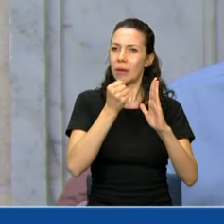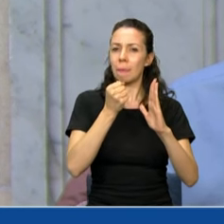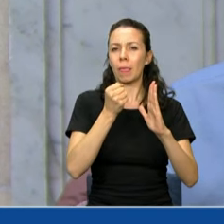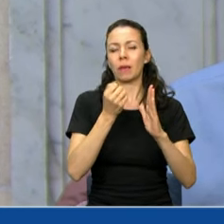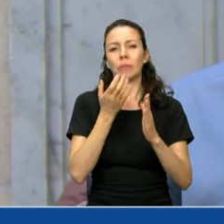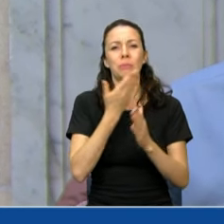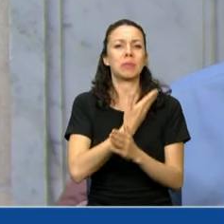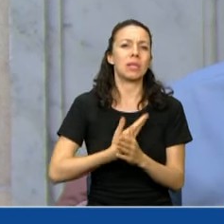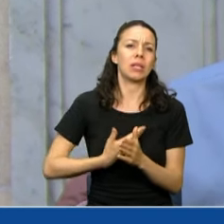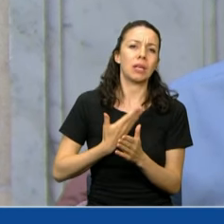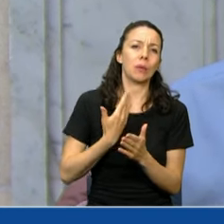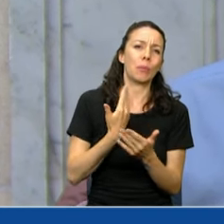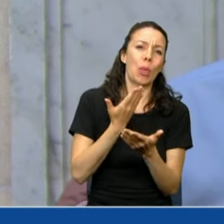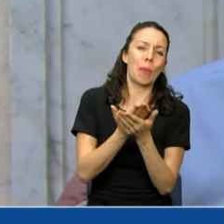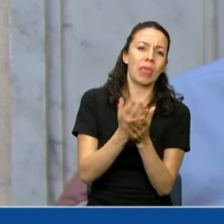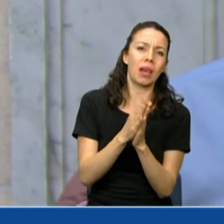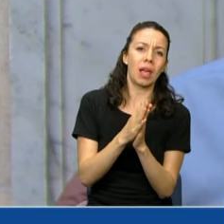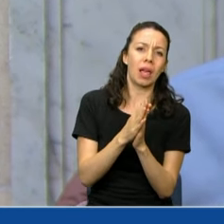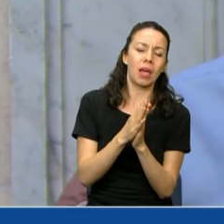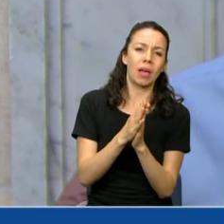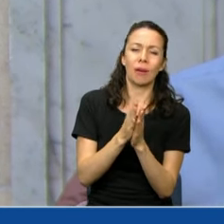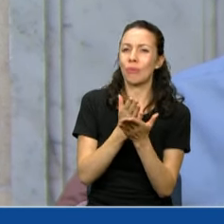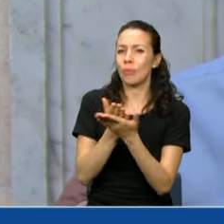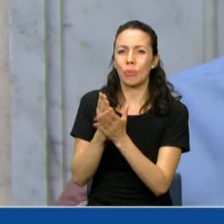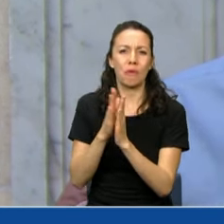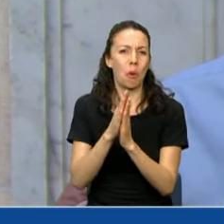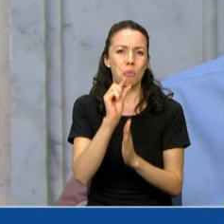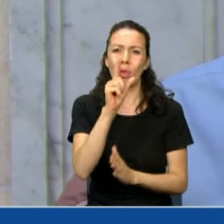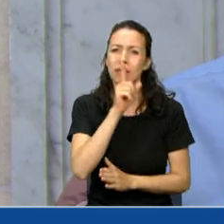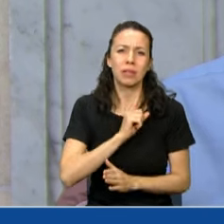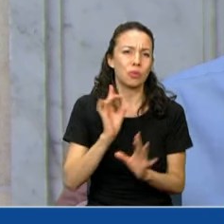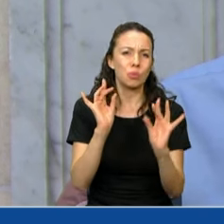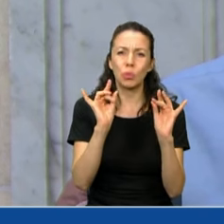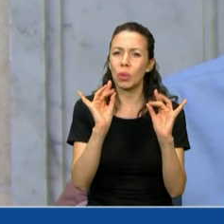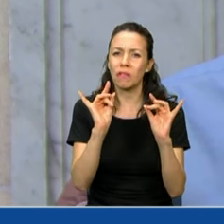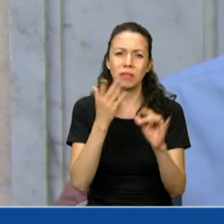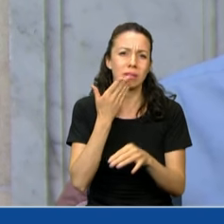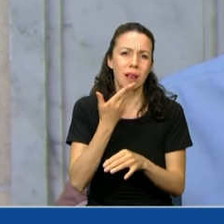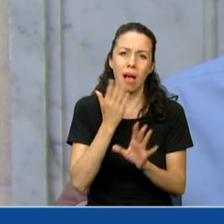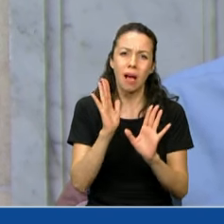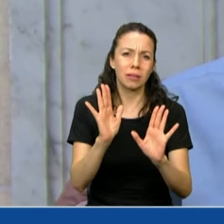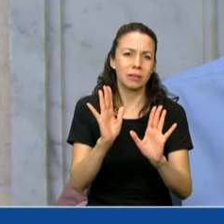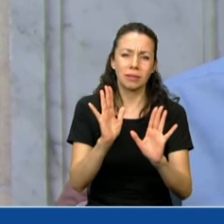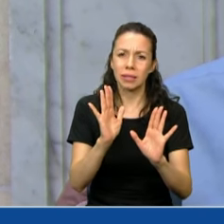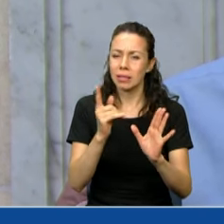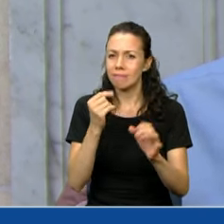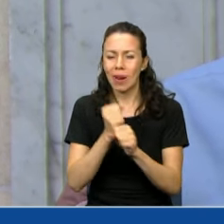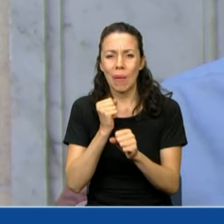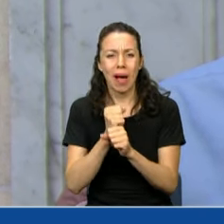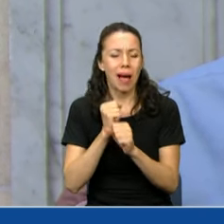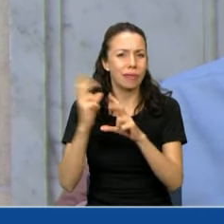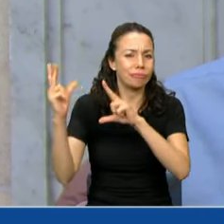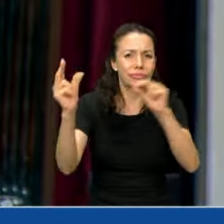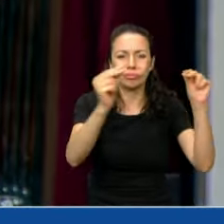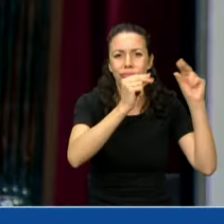puedo pedir que pida un poco de silencio la verdad que es muy difícil por favor trabajar de esta manera por